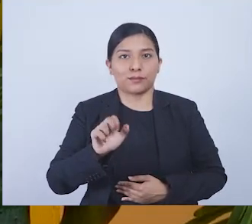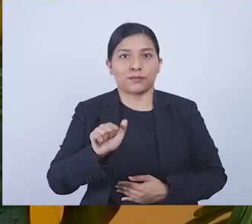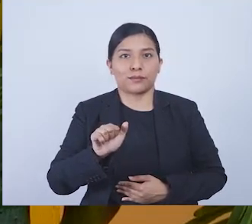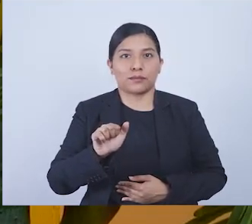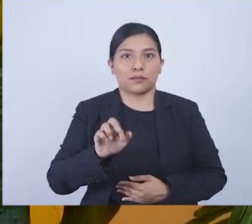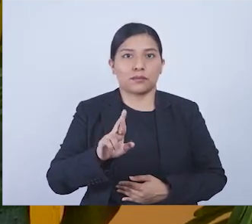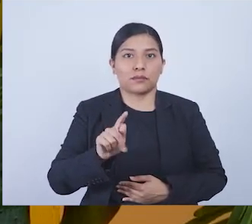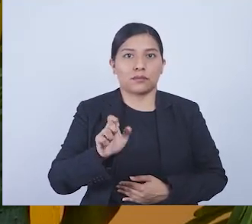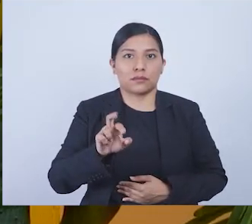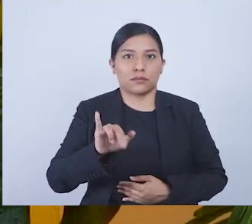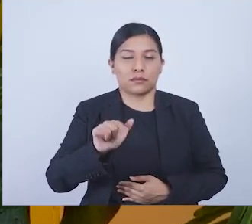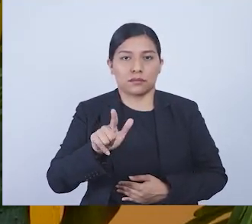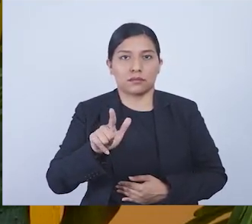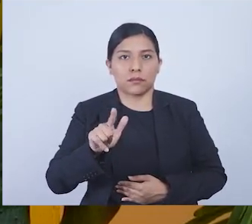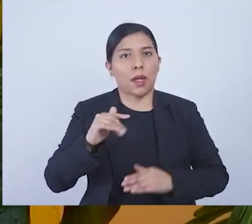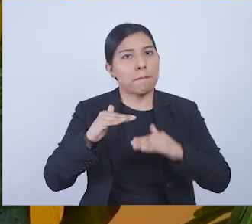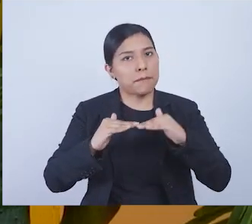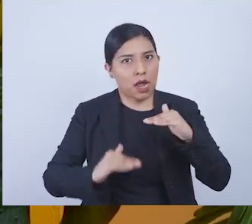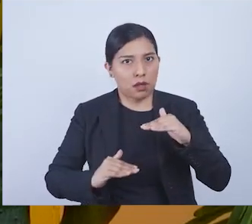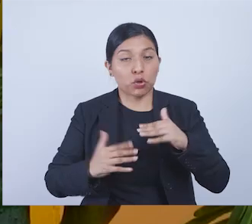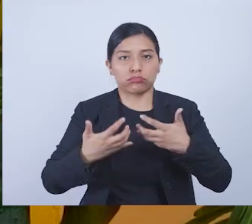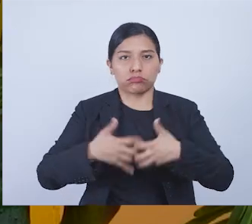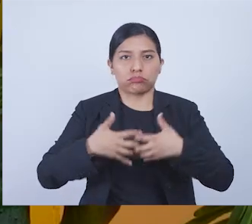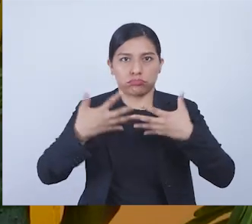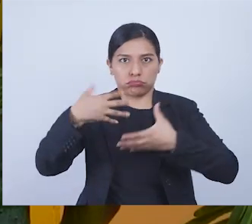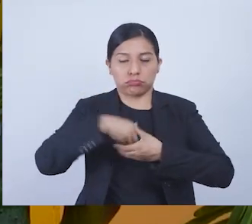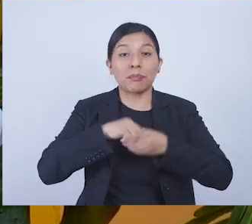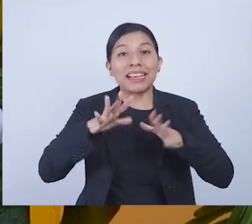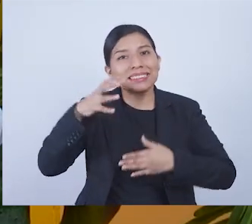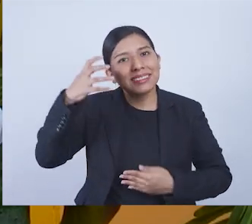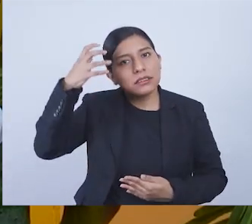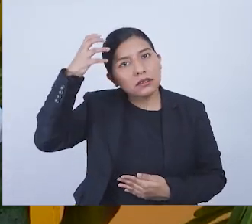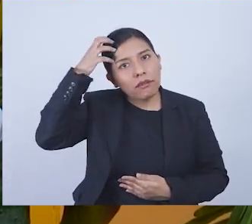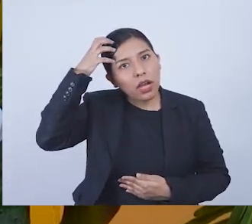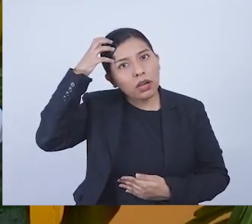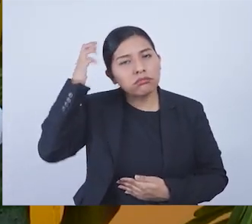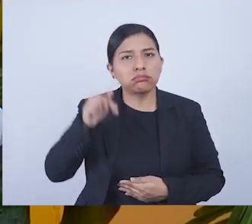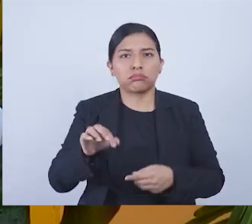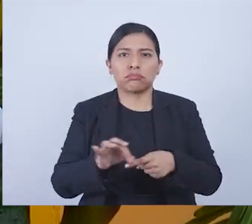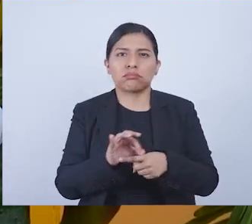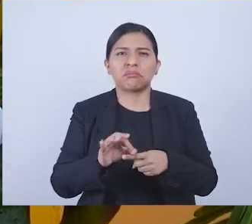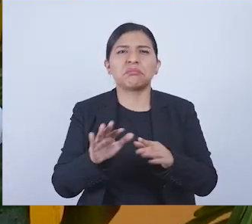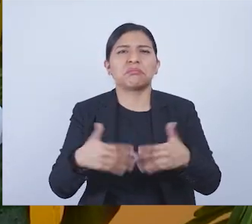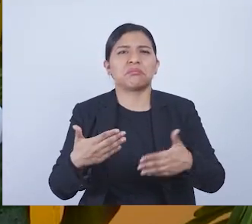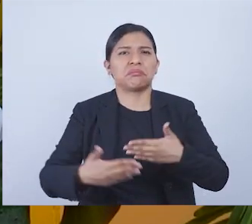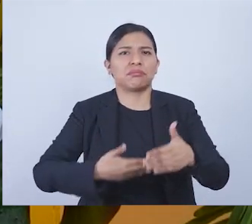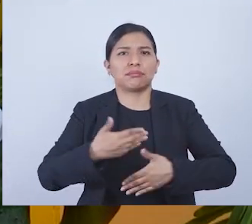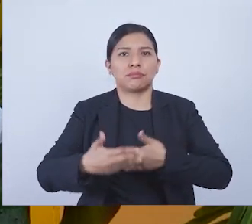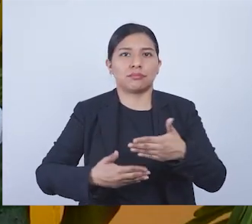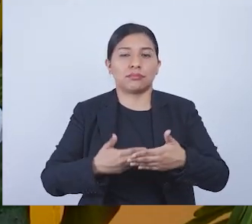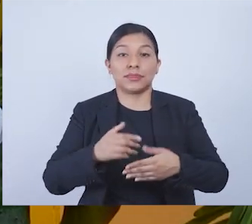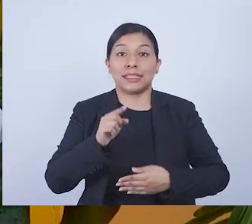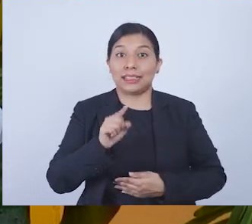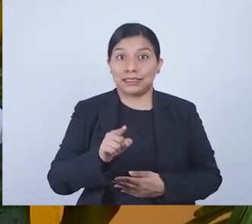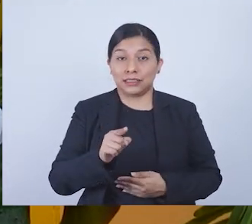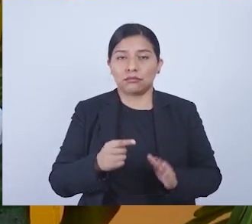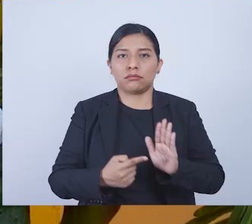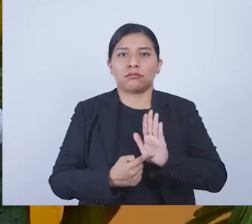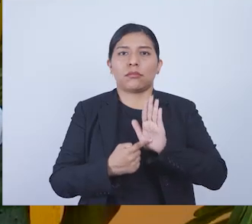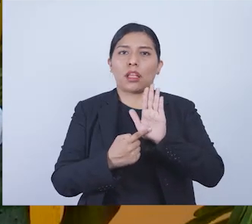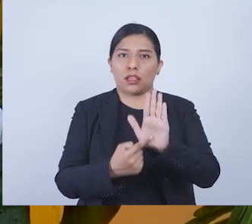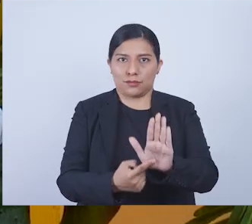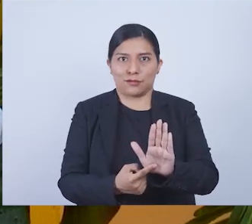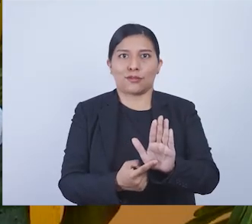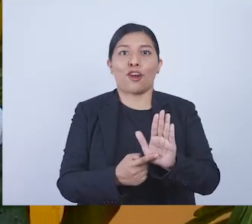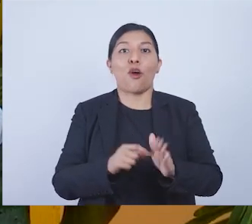cambios que se están operando en el órgano en sí. Pero el cerebro produce estos factores que inciden y le dan la orden